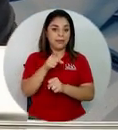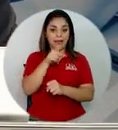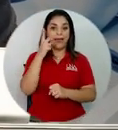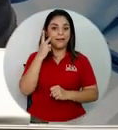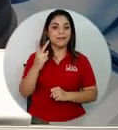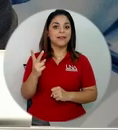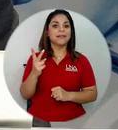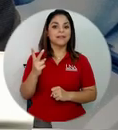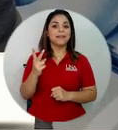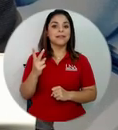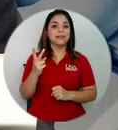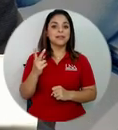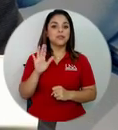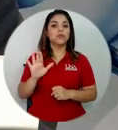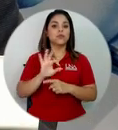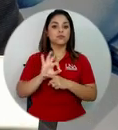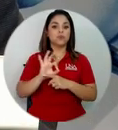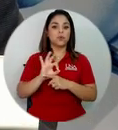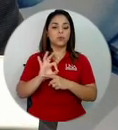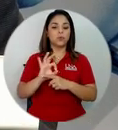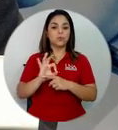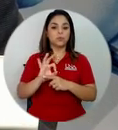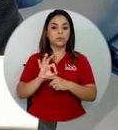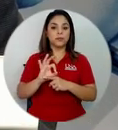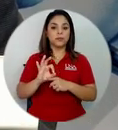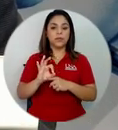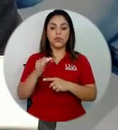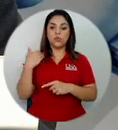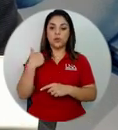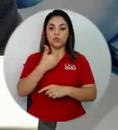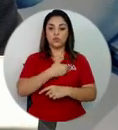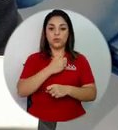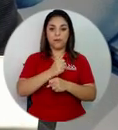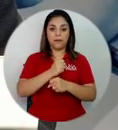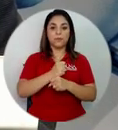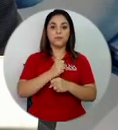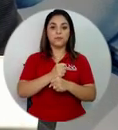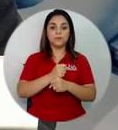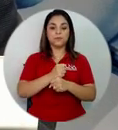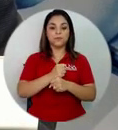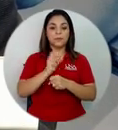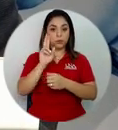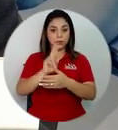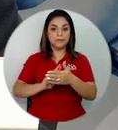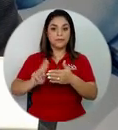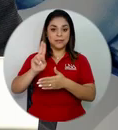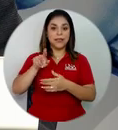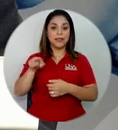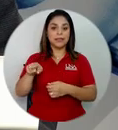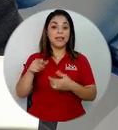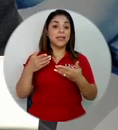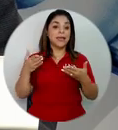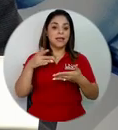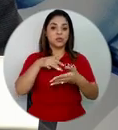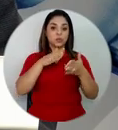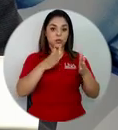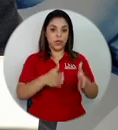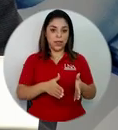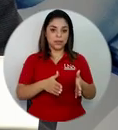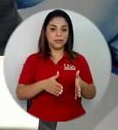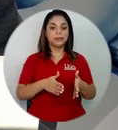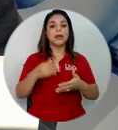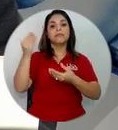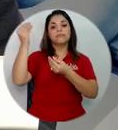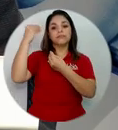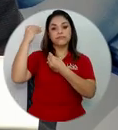que perder de vista en términos de la función que nosotros tenemos en la universidad, ¿verdad?, de que